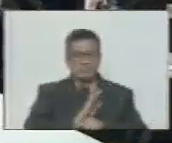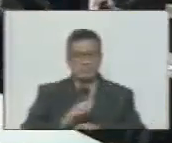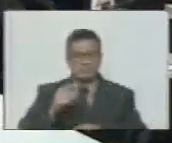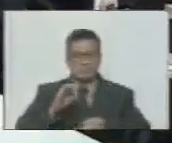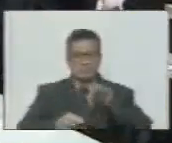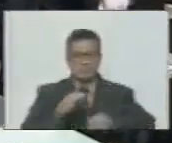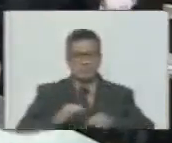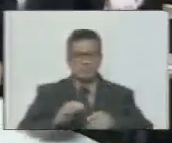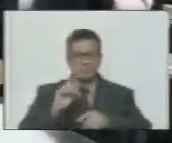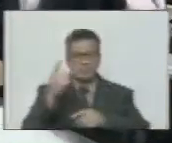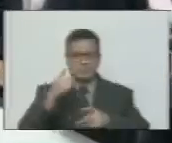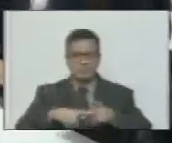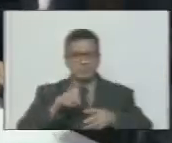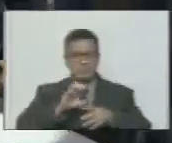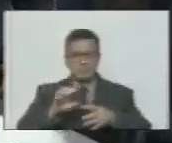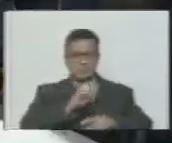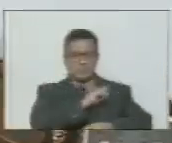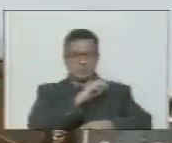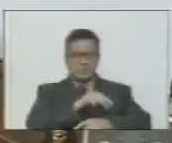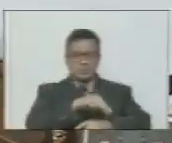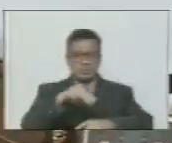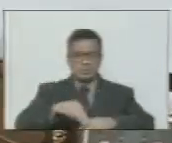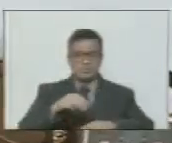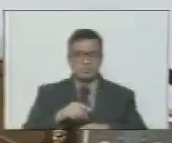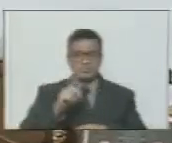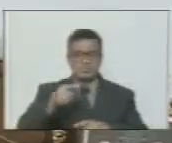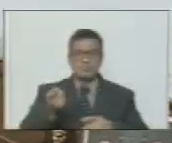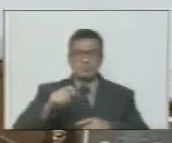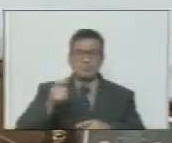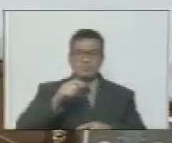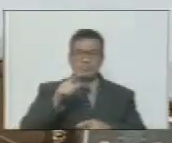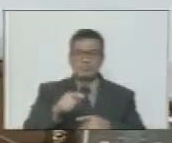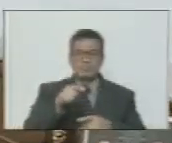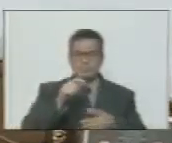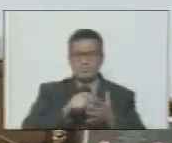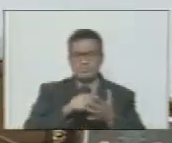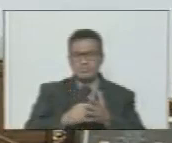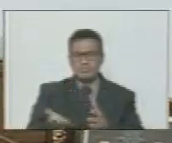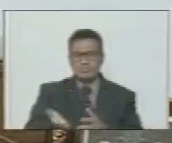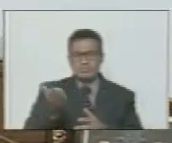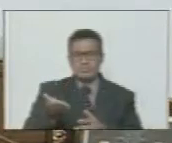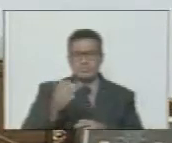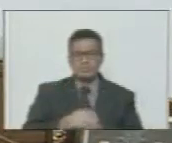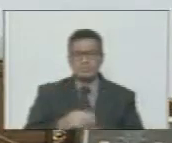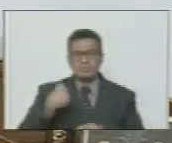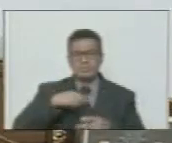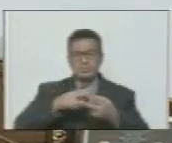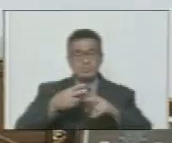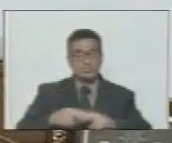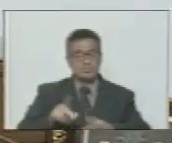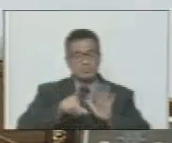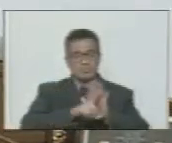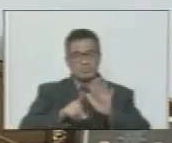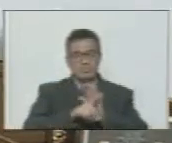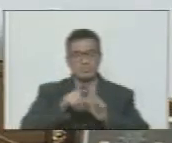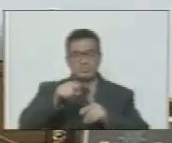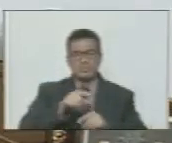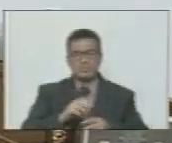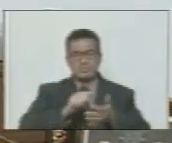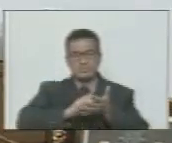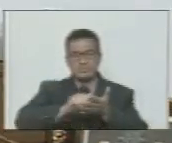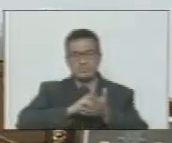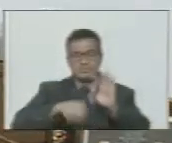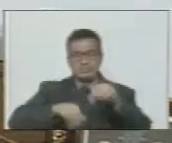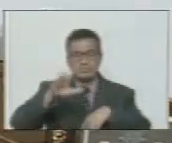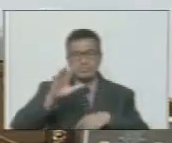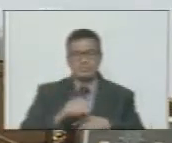supervisión eficiente con principios éticos y morales. También sumaban algo muy importante con respecto a este instrumento de ley,